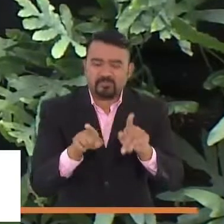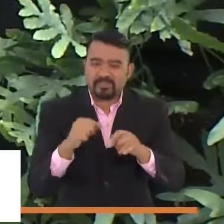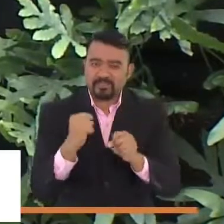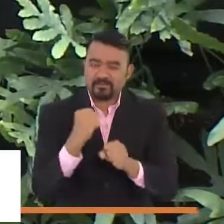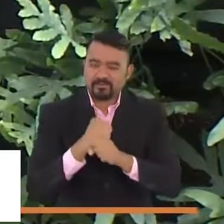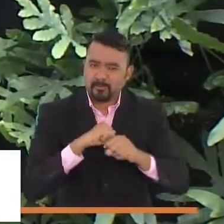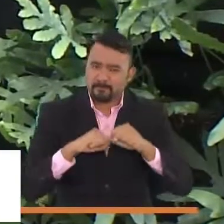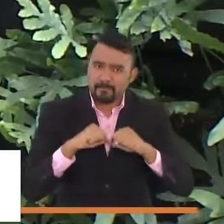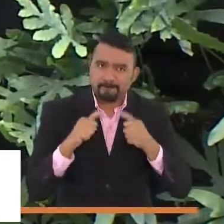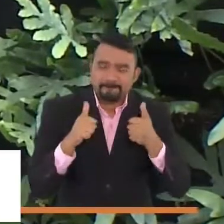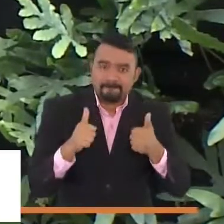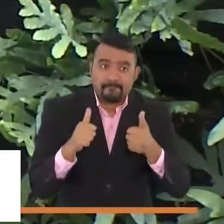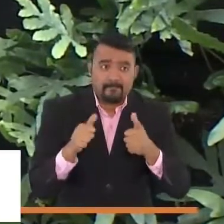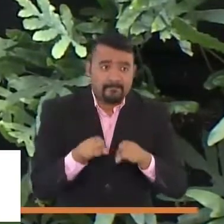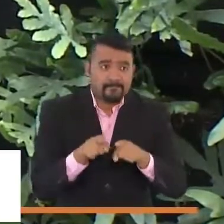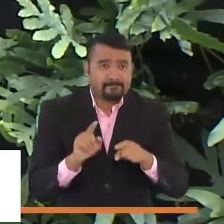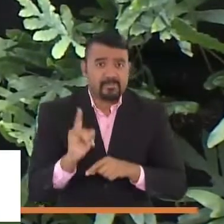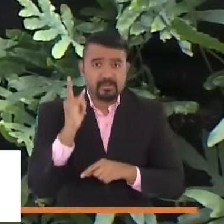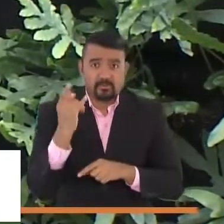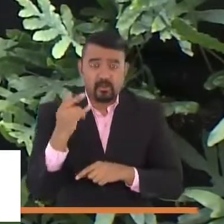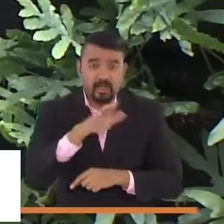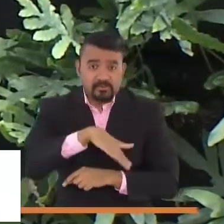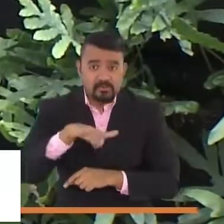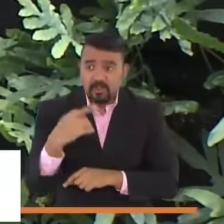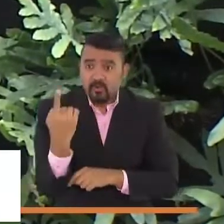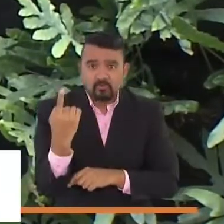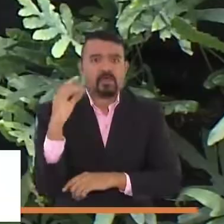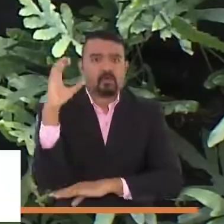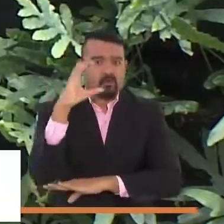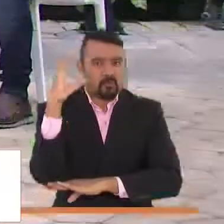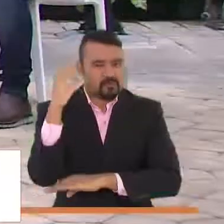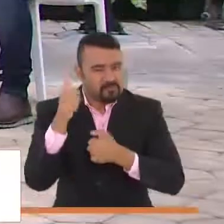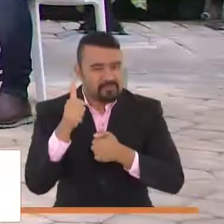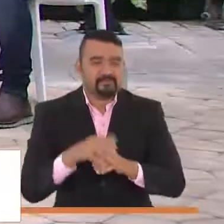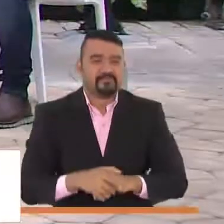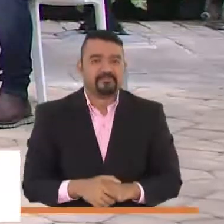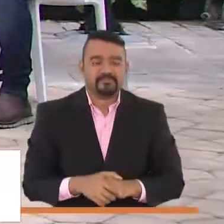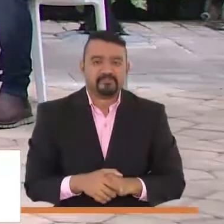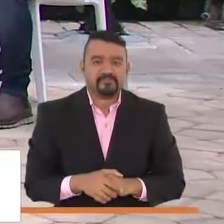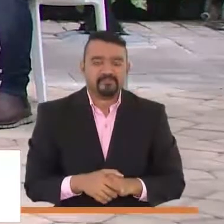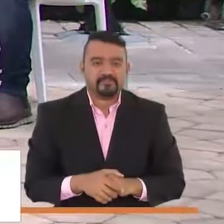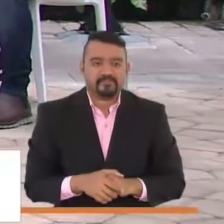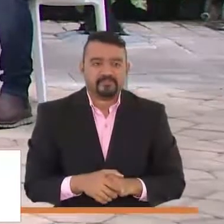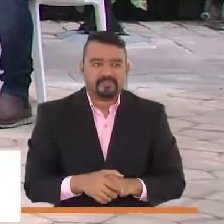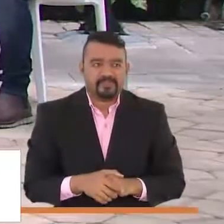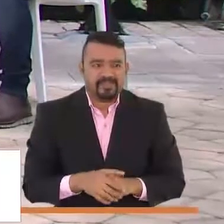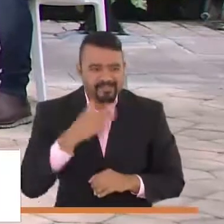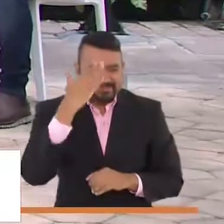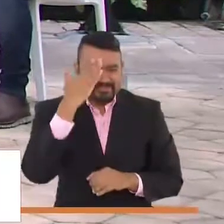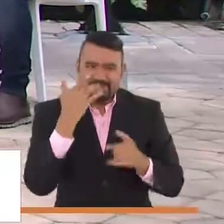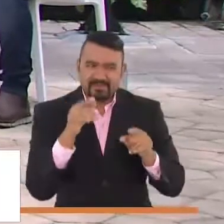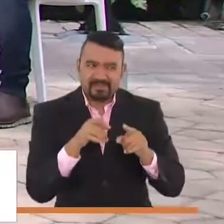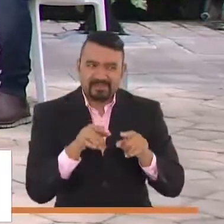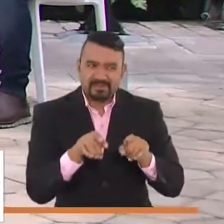mejor municipio, no de Antioquia, sino de Colombia, Luisa. Alcalde, sin perder la seriedad, obviamente, de este programa